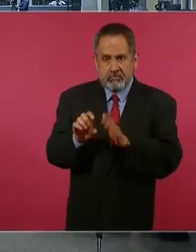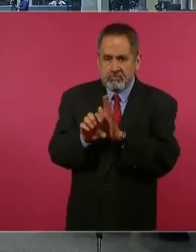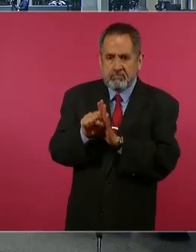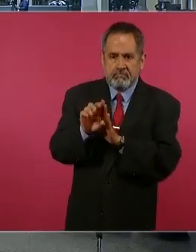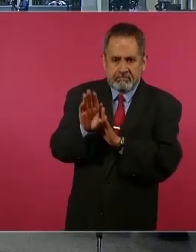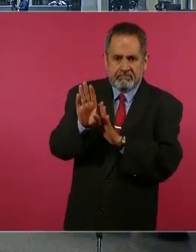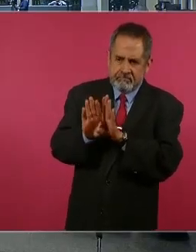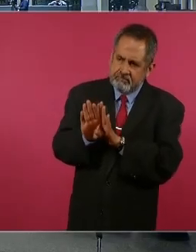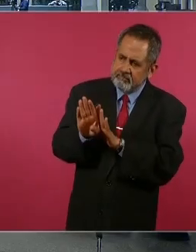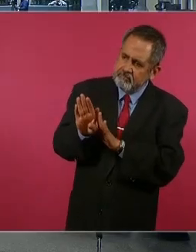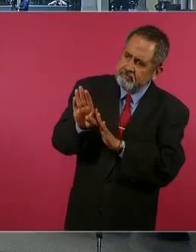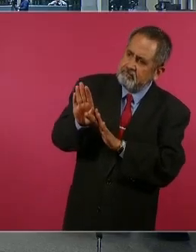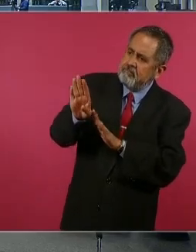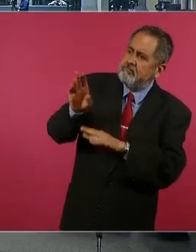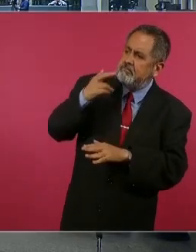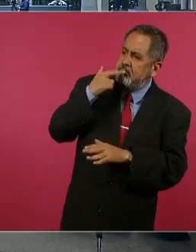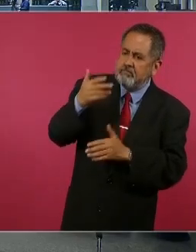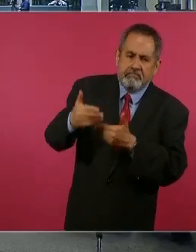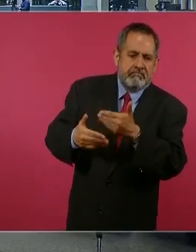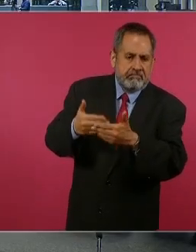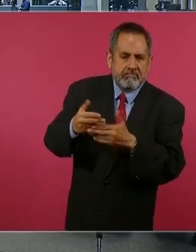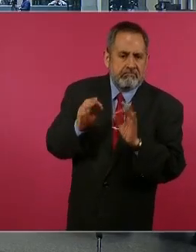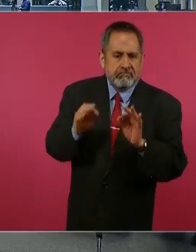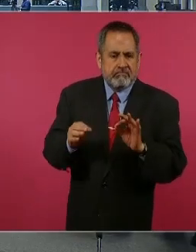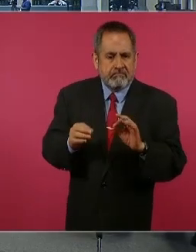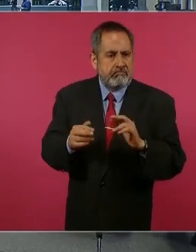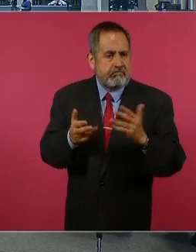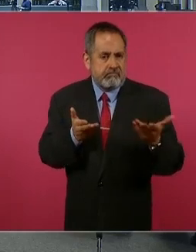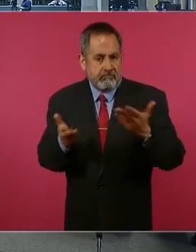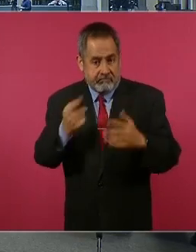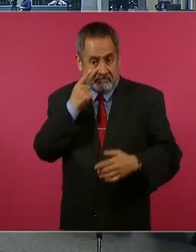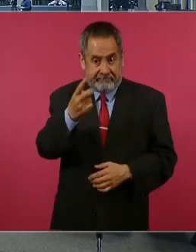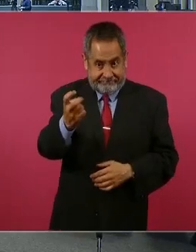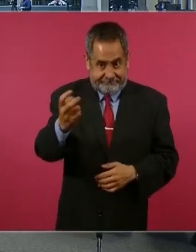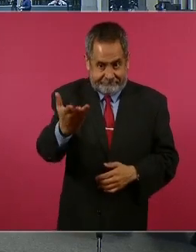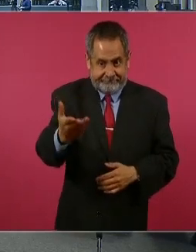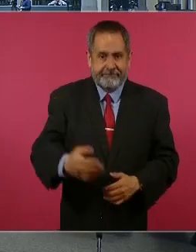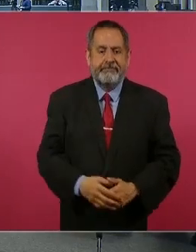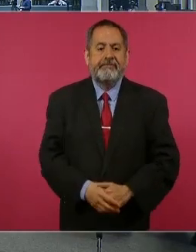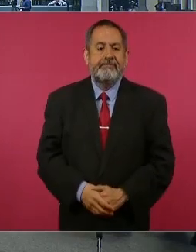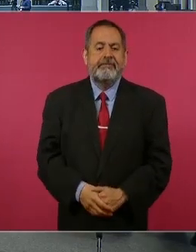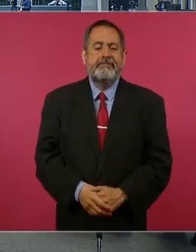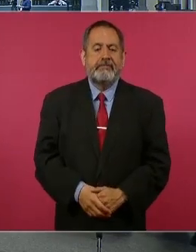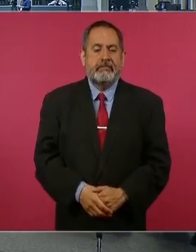su relación comercial esta es